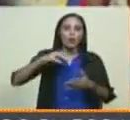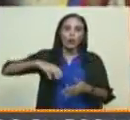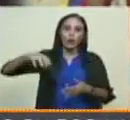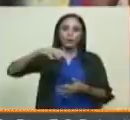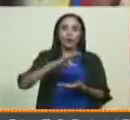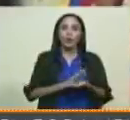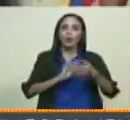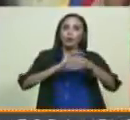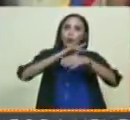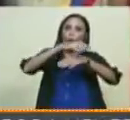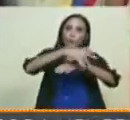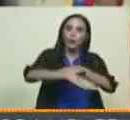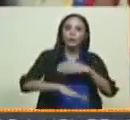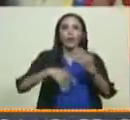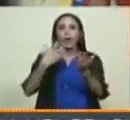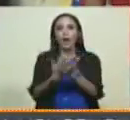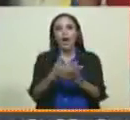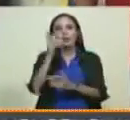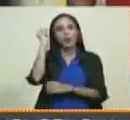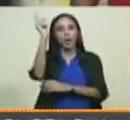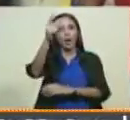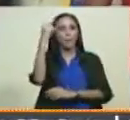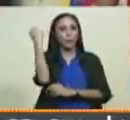de Tucupita a San Fernando de Apure,